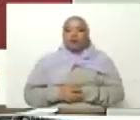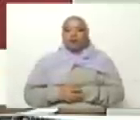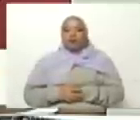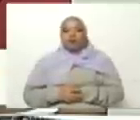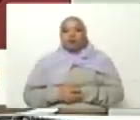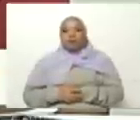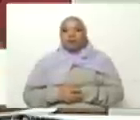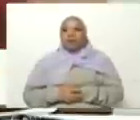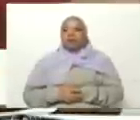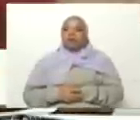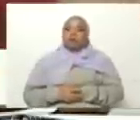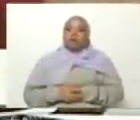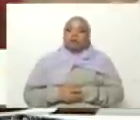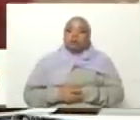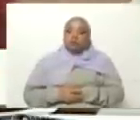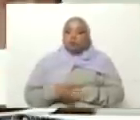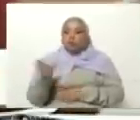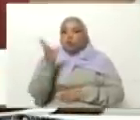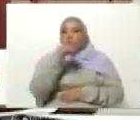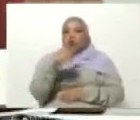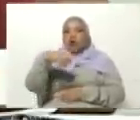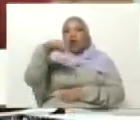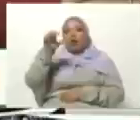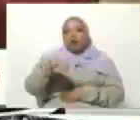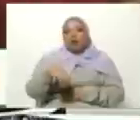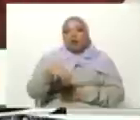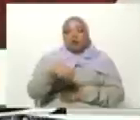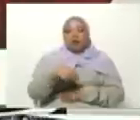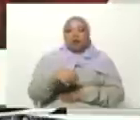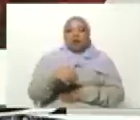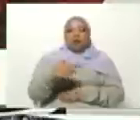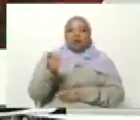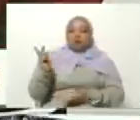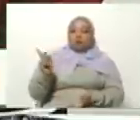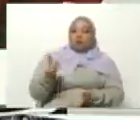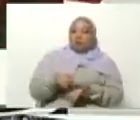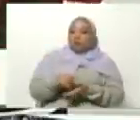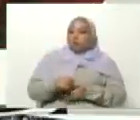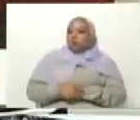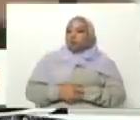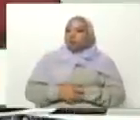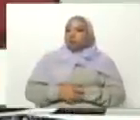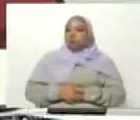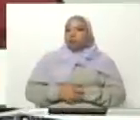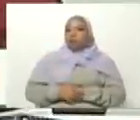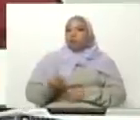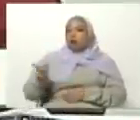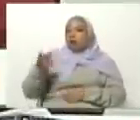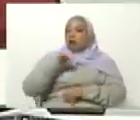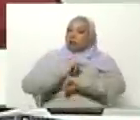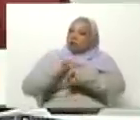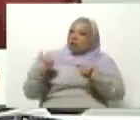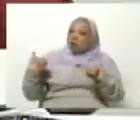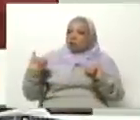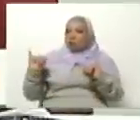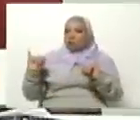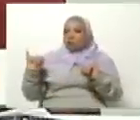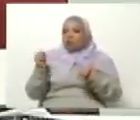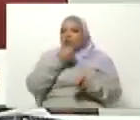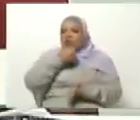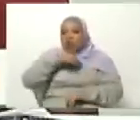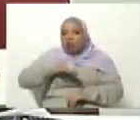Por tarjetones. No, eso no existe. Eso no existe. Eso es página pasada, es parte del